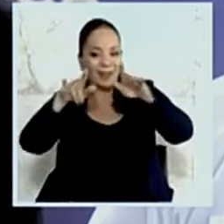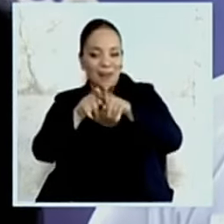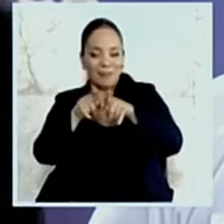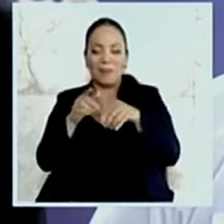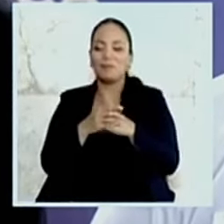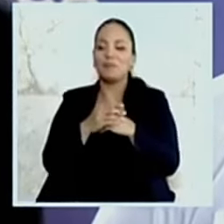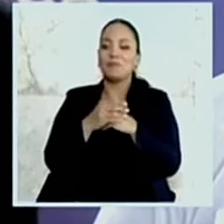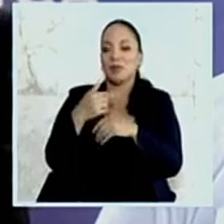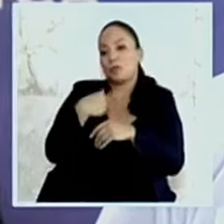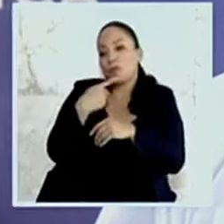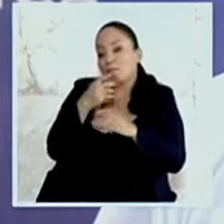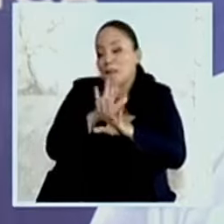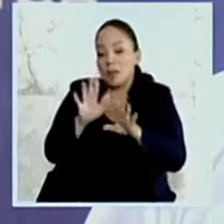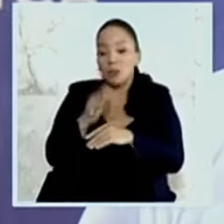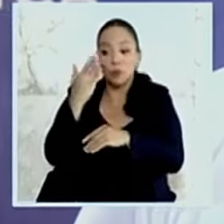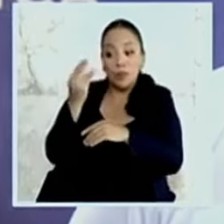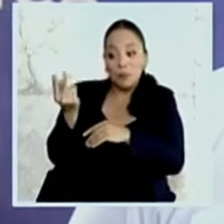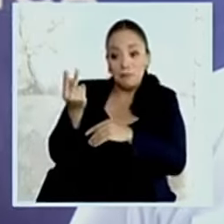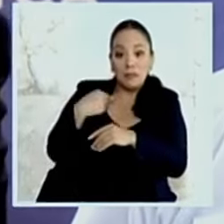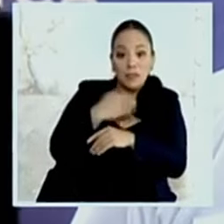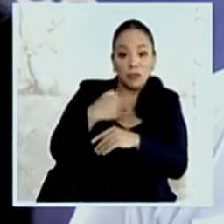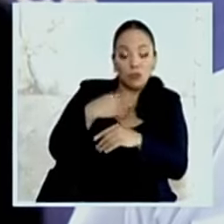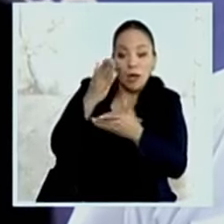Agricultura, hacer que esa relación sea